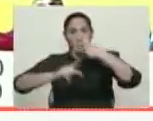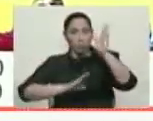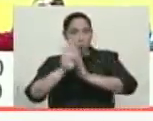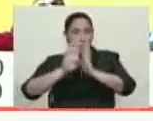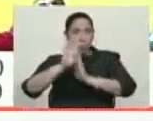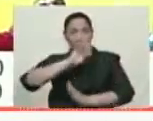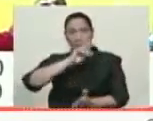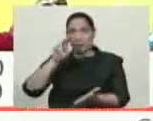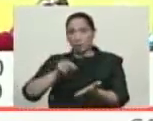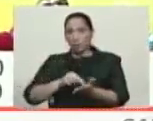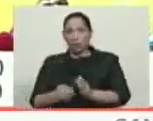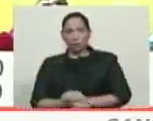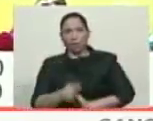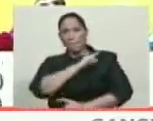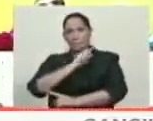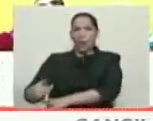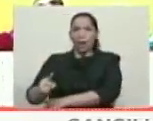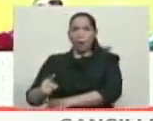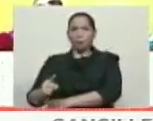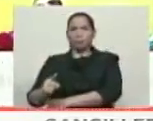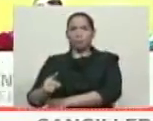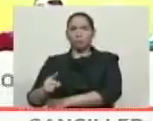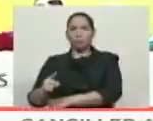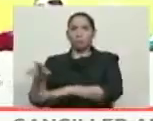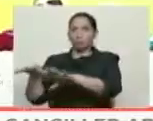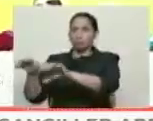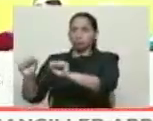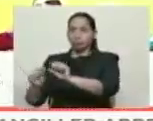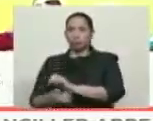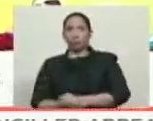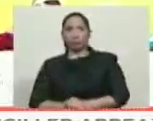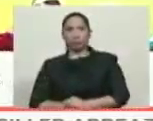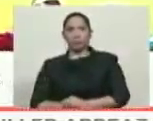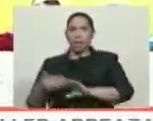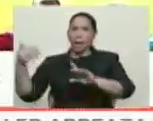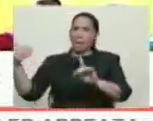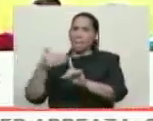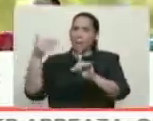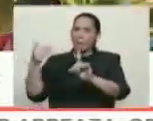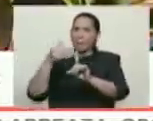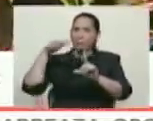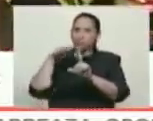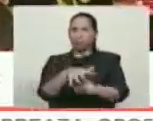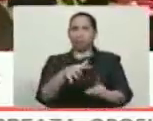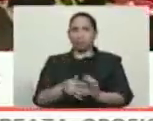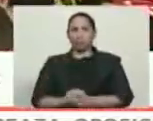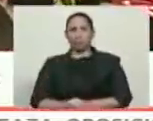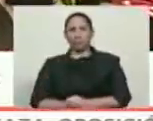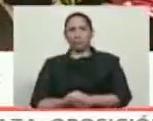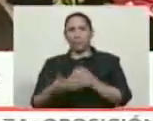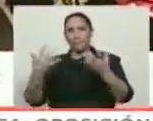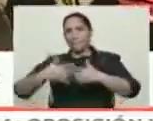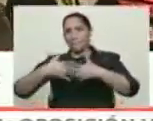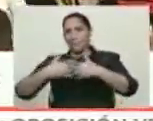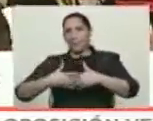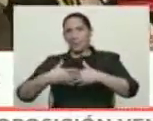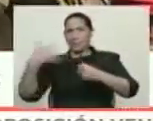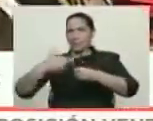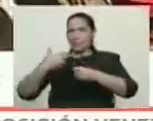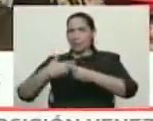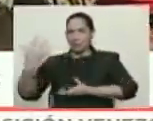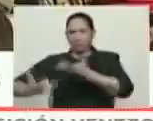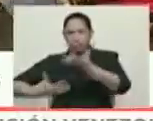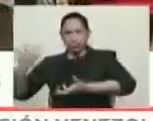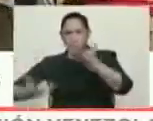nacional. Es una orden que les ha dado el imperio, atacar a PDVSA, boicotearla, incendiar